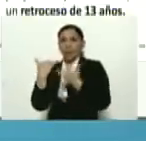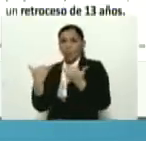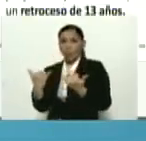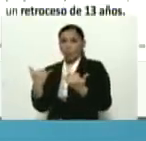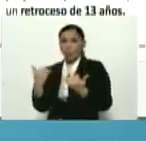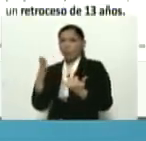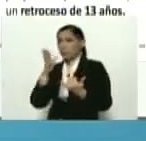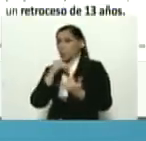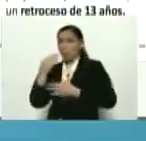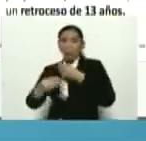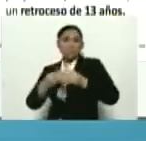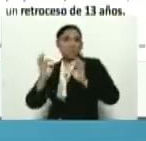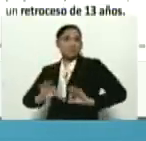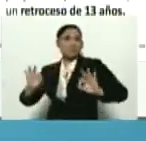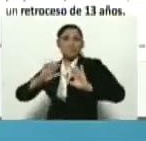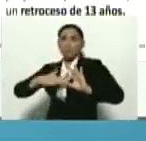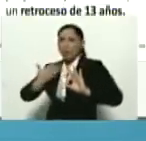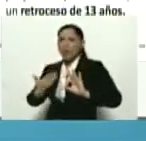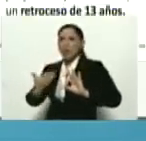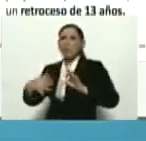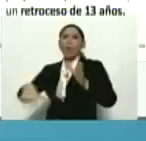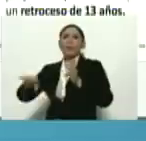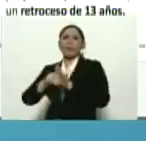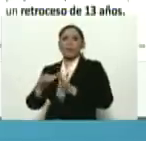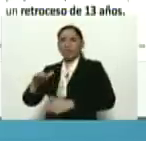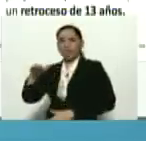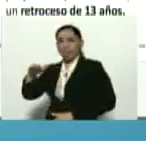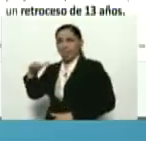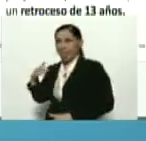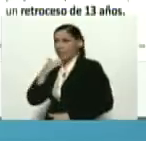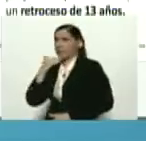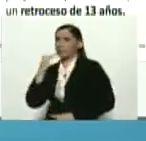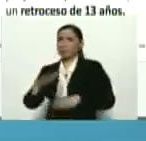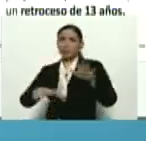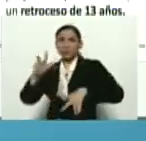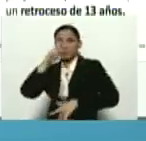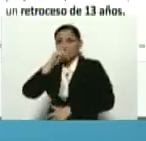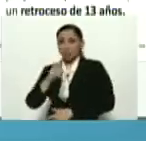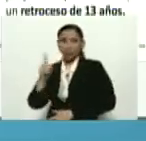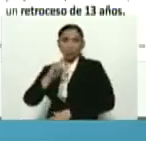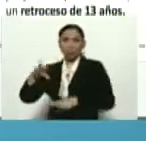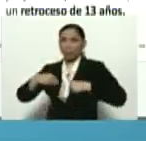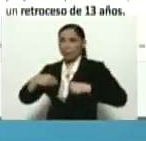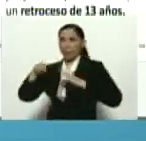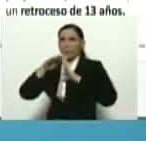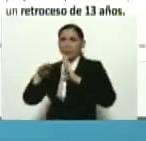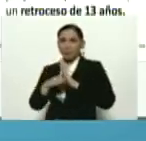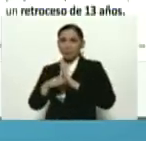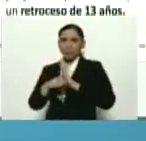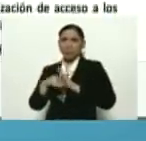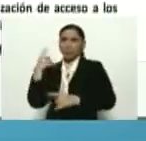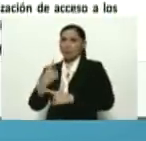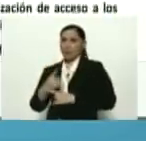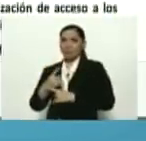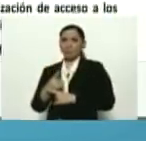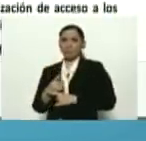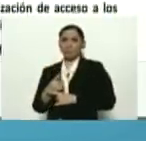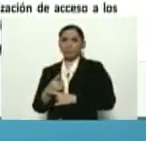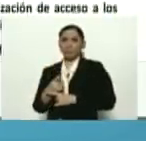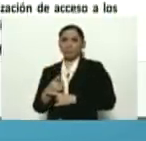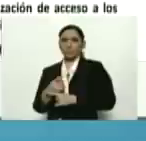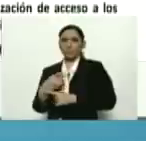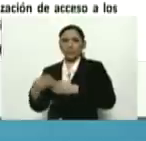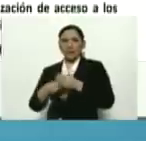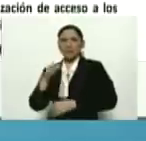no hacemos nada, podríamos retroceder casi 13 años si no tomamos las medidas correspondientes. Hacemos